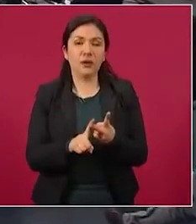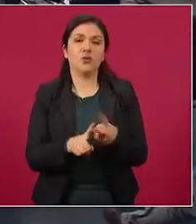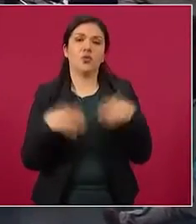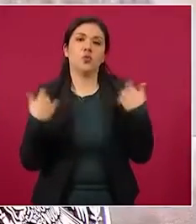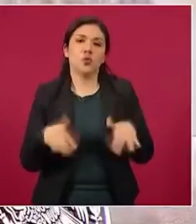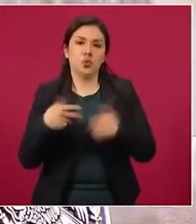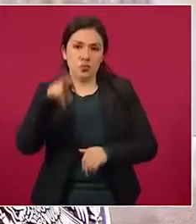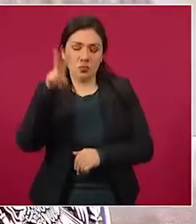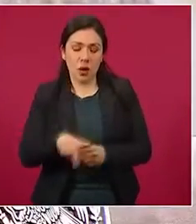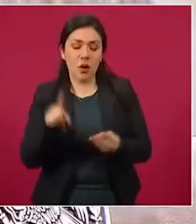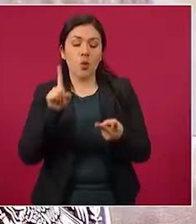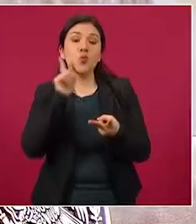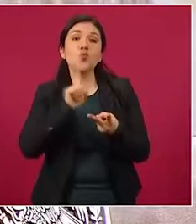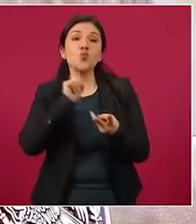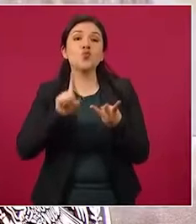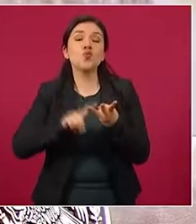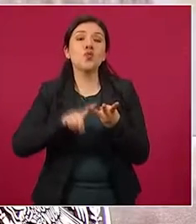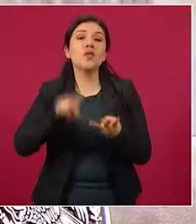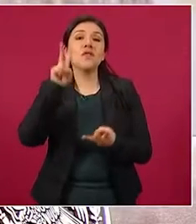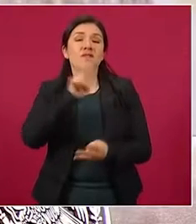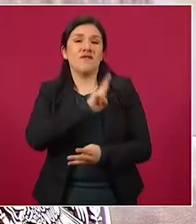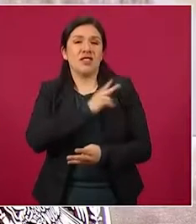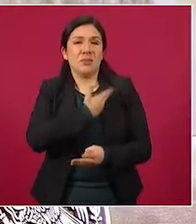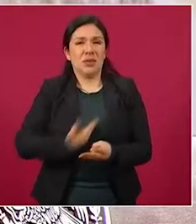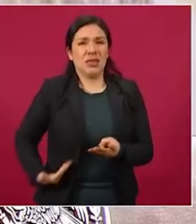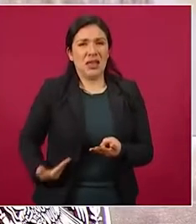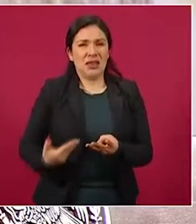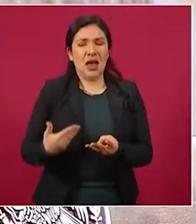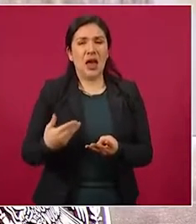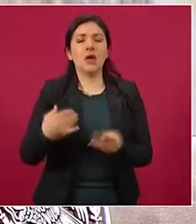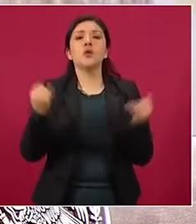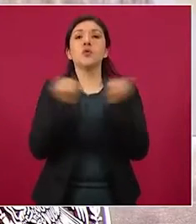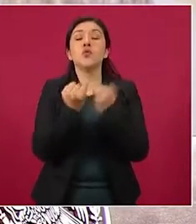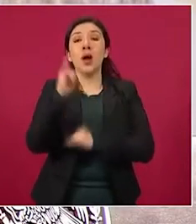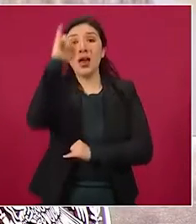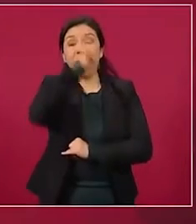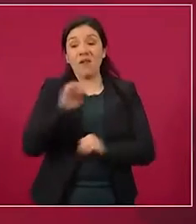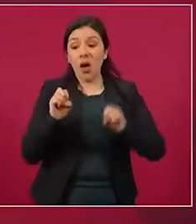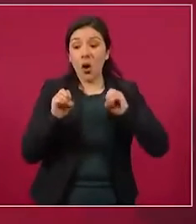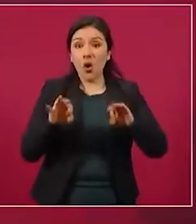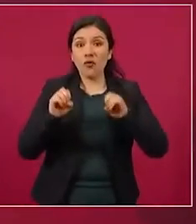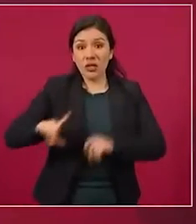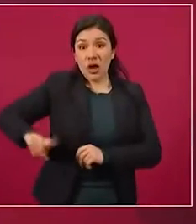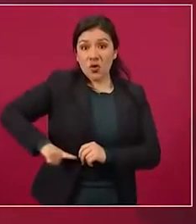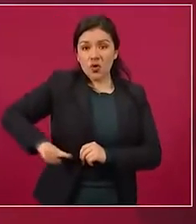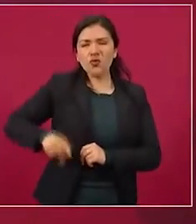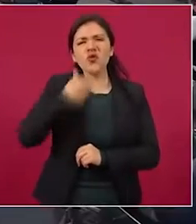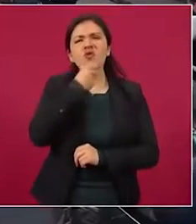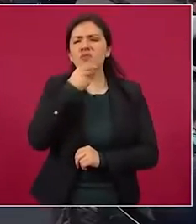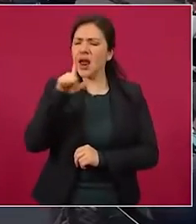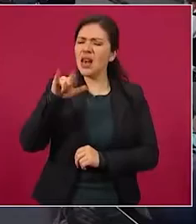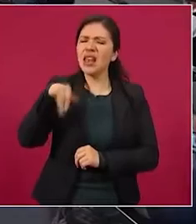Sin duda, la vicepresidenta, el jefe del Departamento de Estado, Blinken,